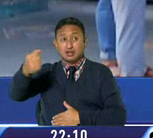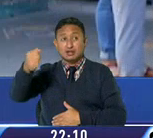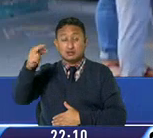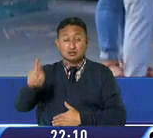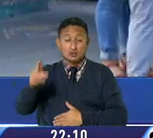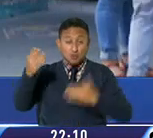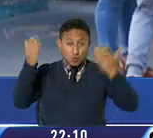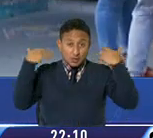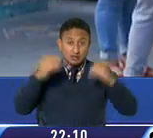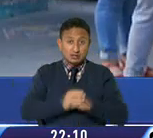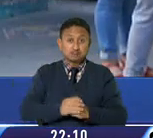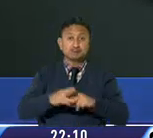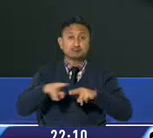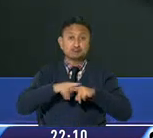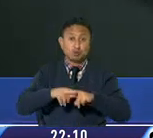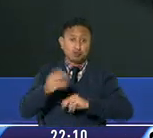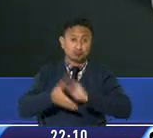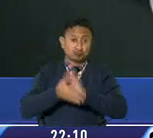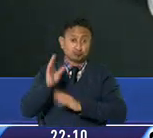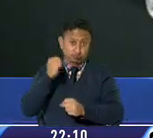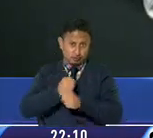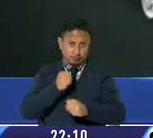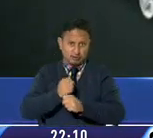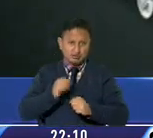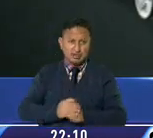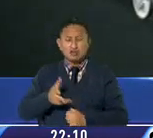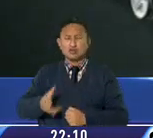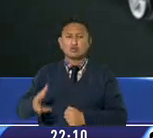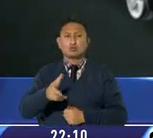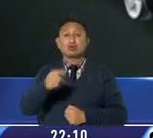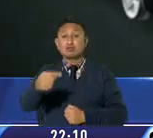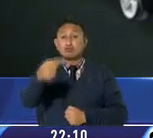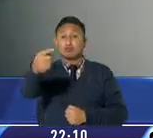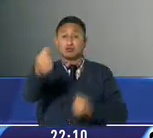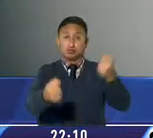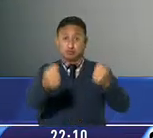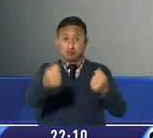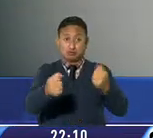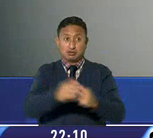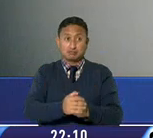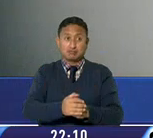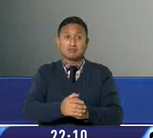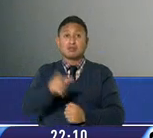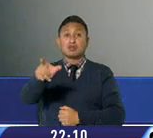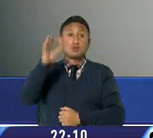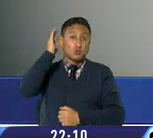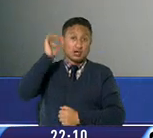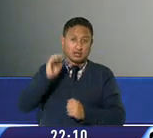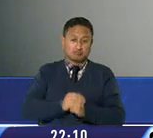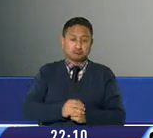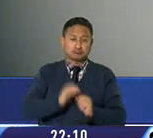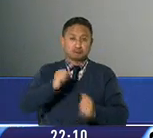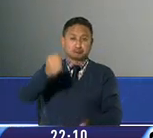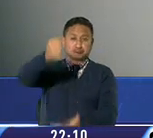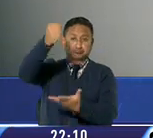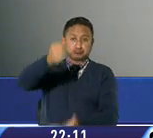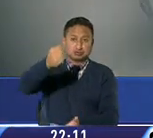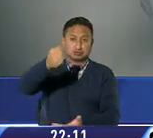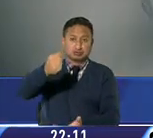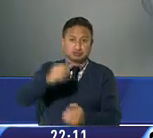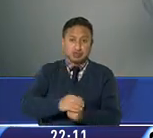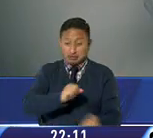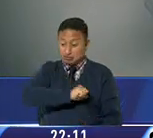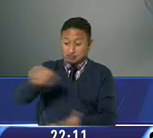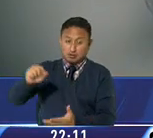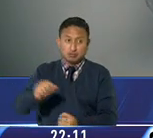un taxista salió a trabajar y observó que desde un vehículo que estaba a pocos metros, se bajó una ciudadana con una funda que no la lanzó,